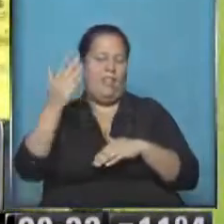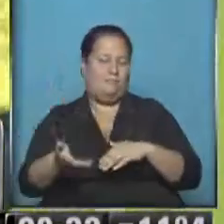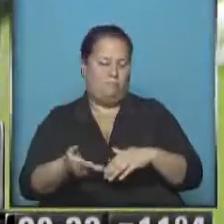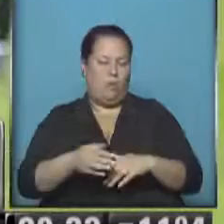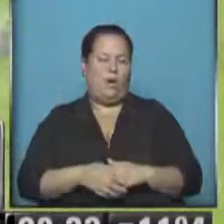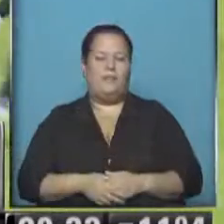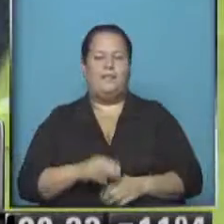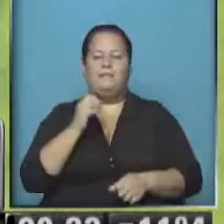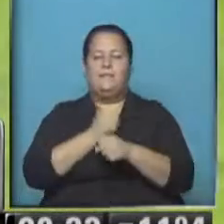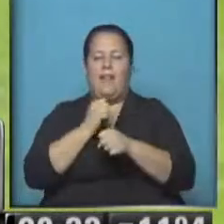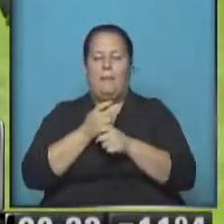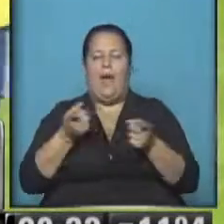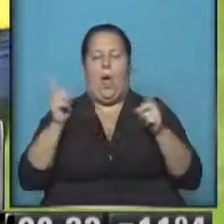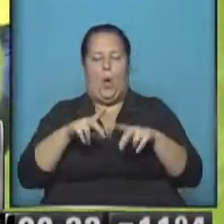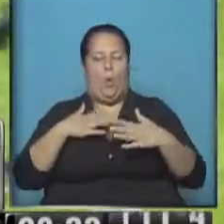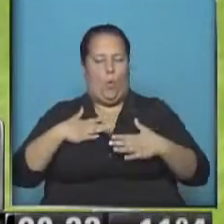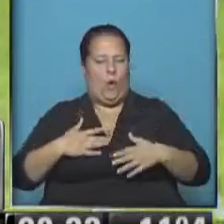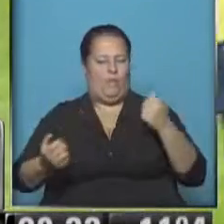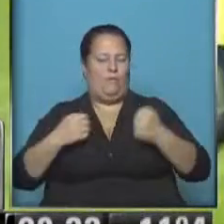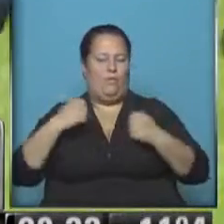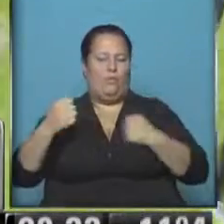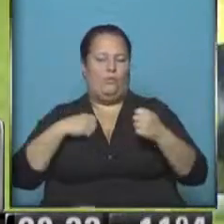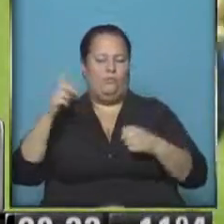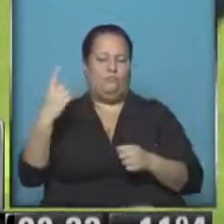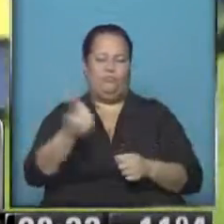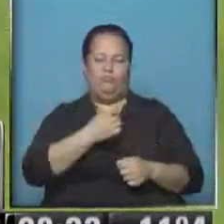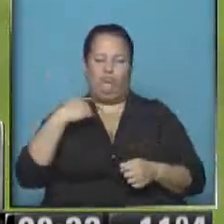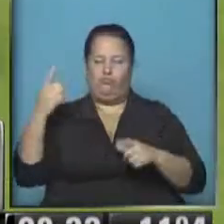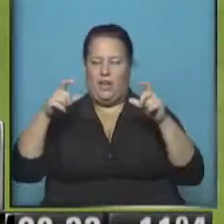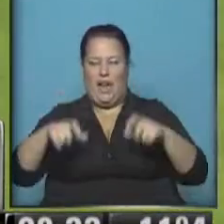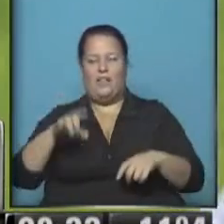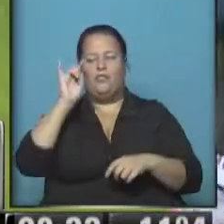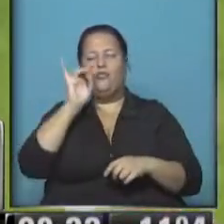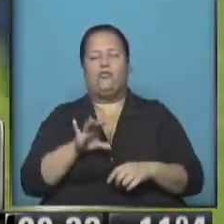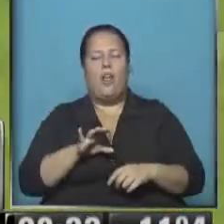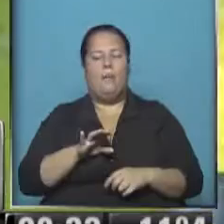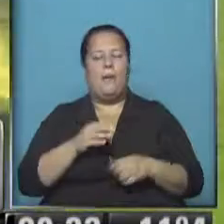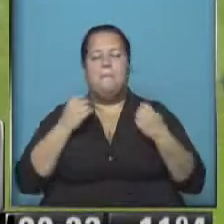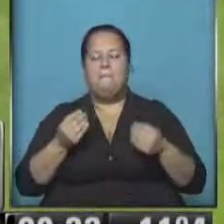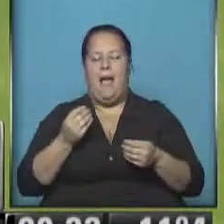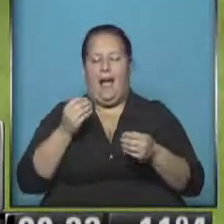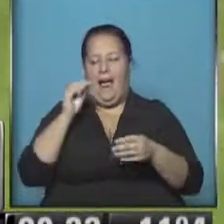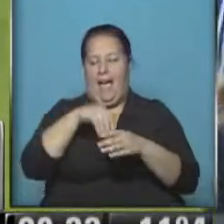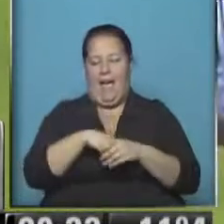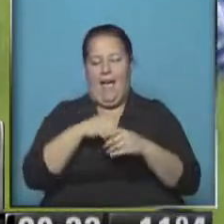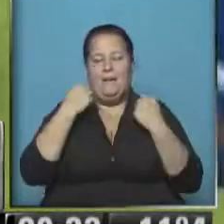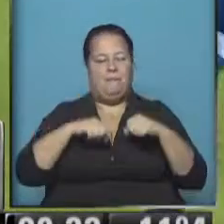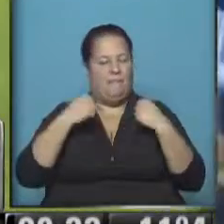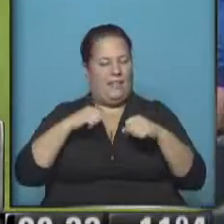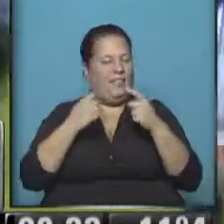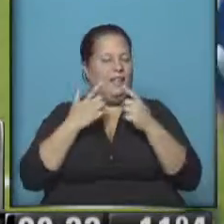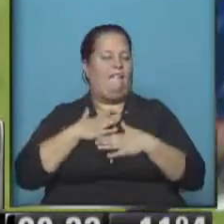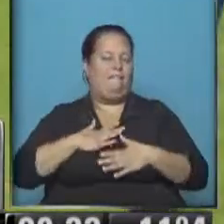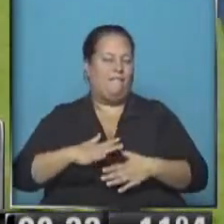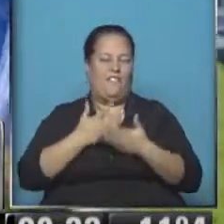un trabajo regenerativo un trote sobre la cancha sólo para participar de una práctica distendida